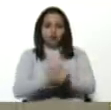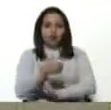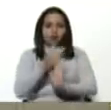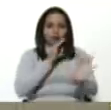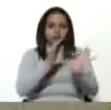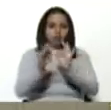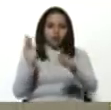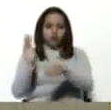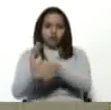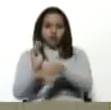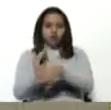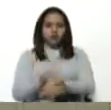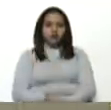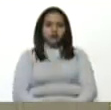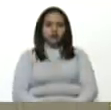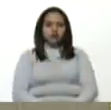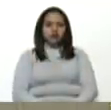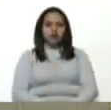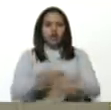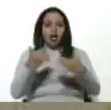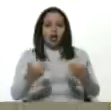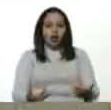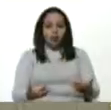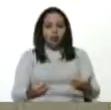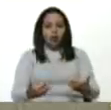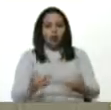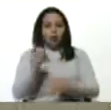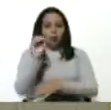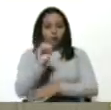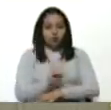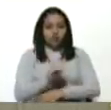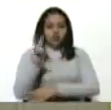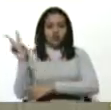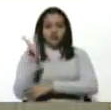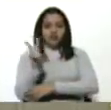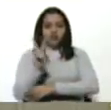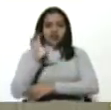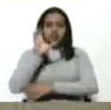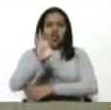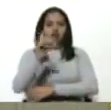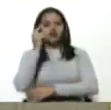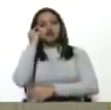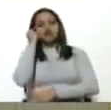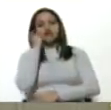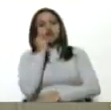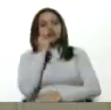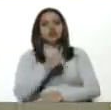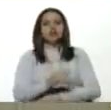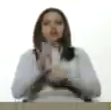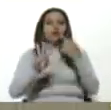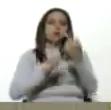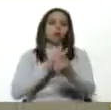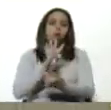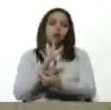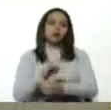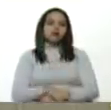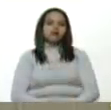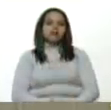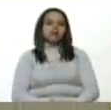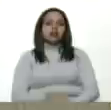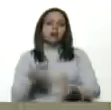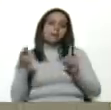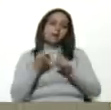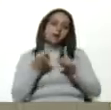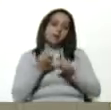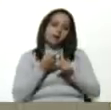de protección. Luego nos vamos al oriente del país, donde el estado Sucre registra 4 casos. El primero